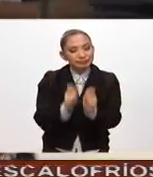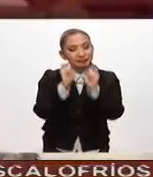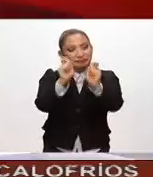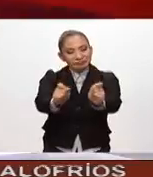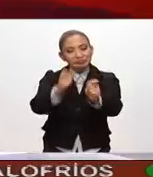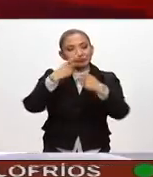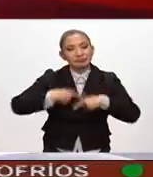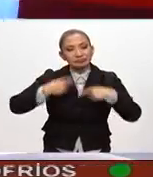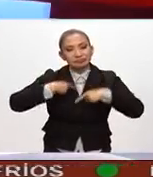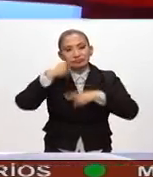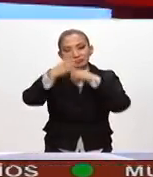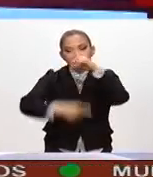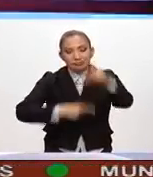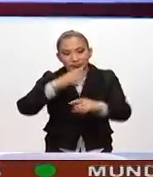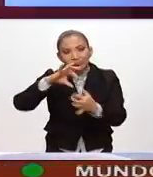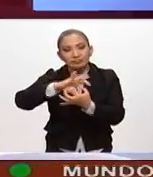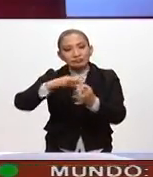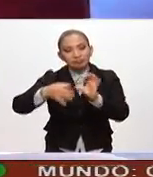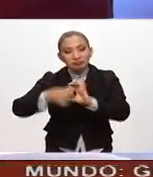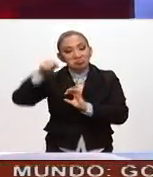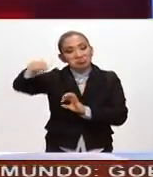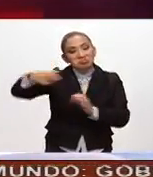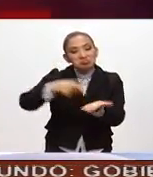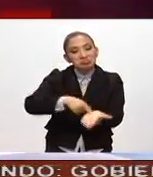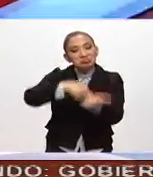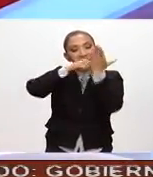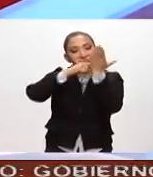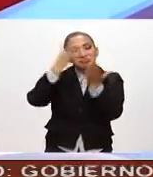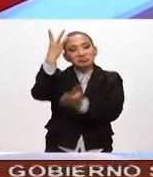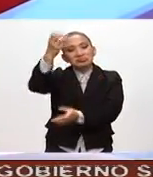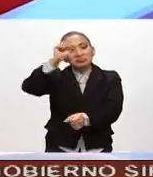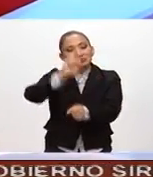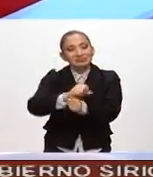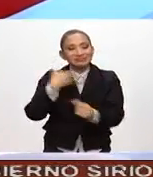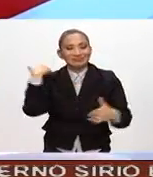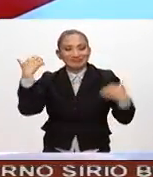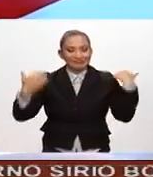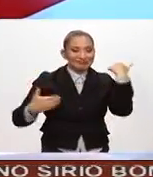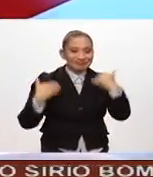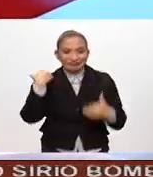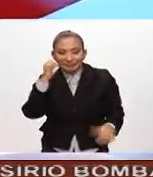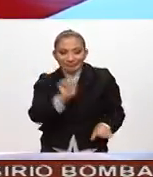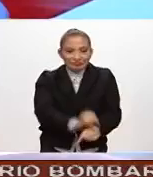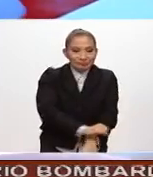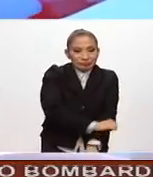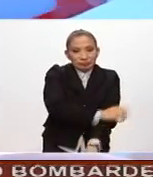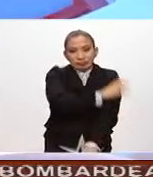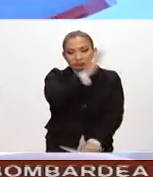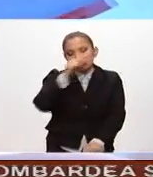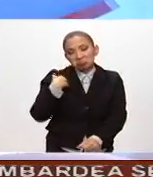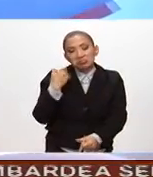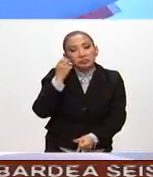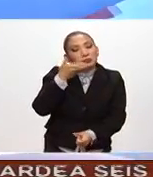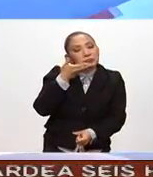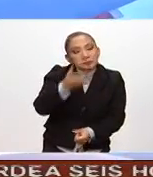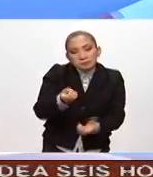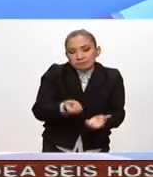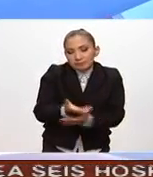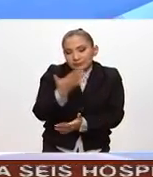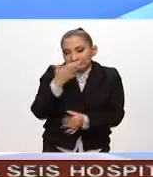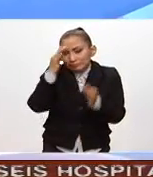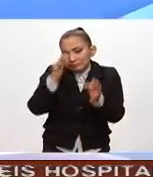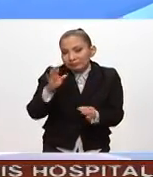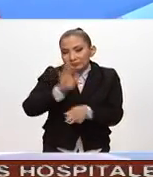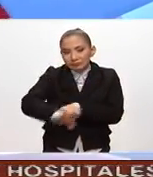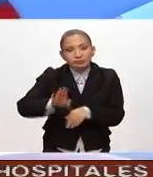los deportistas, a los atletas, que ellos nos den 3 semanas pues de alegrías, de emociones, y que salga todo bien ahí en